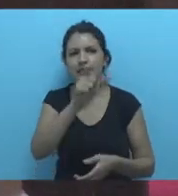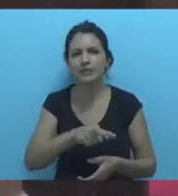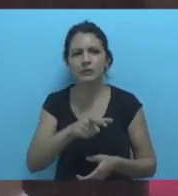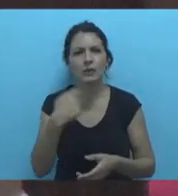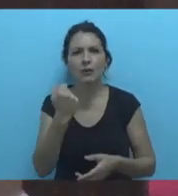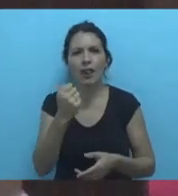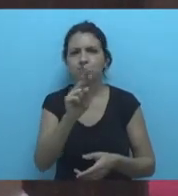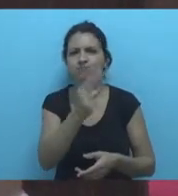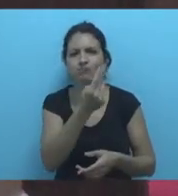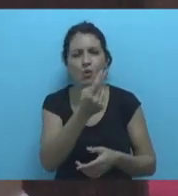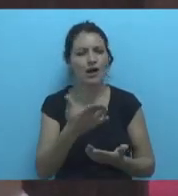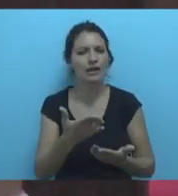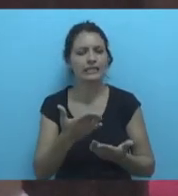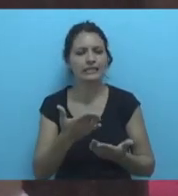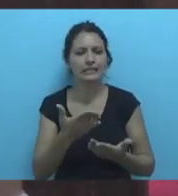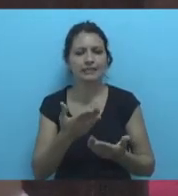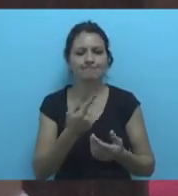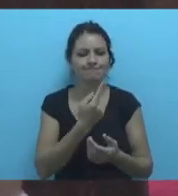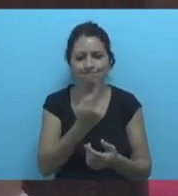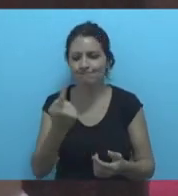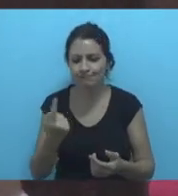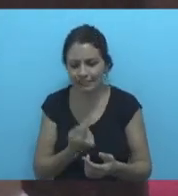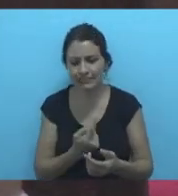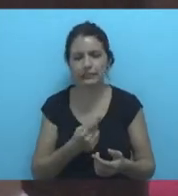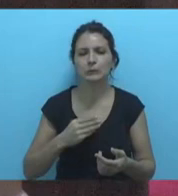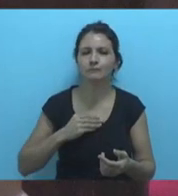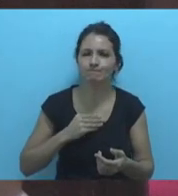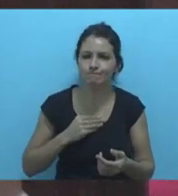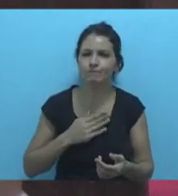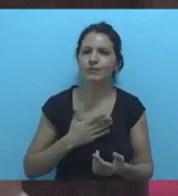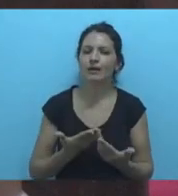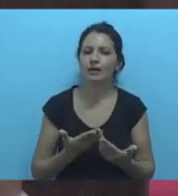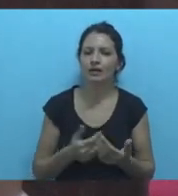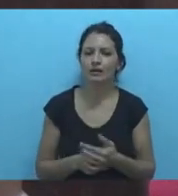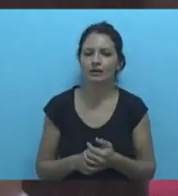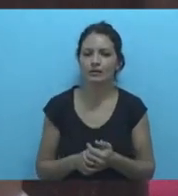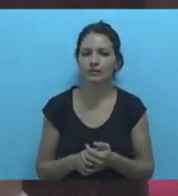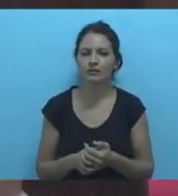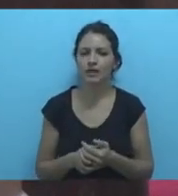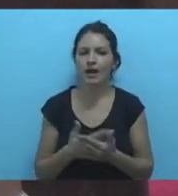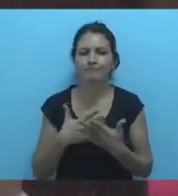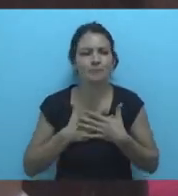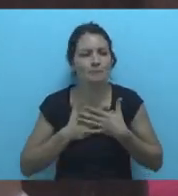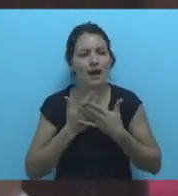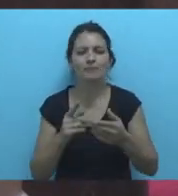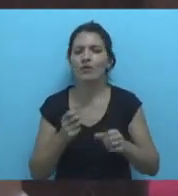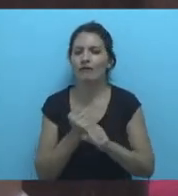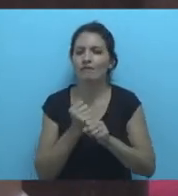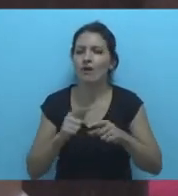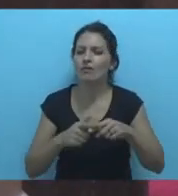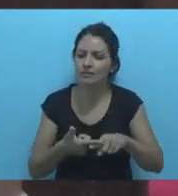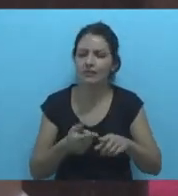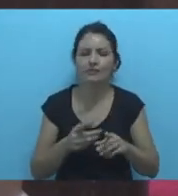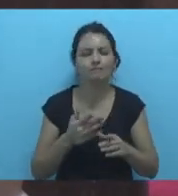características, se nos van una parte de cada una y de cada uno de nosotros quienes amamos la militancia.